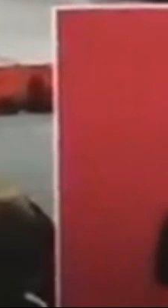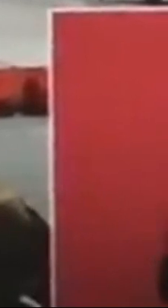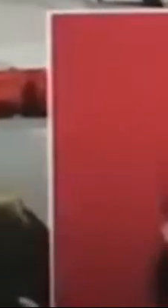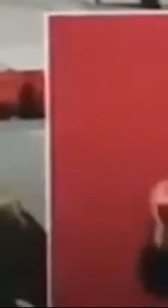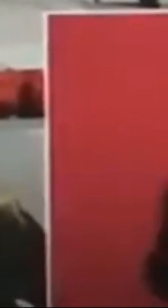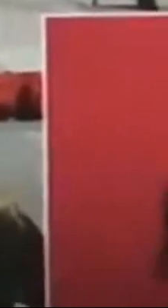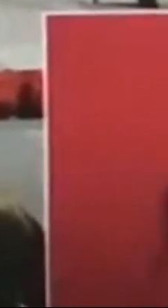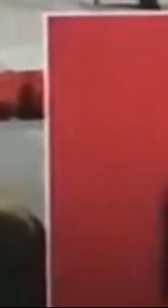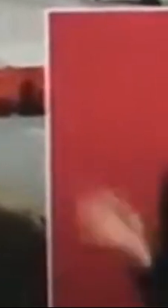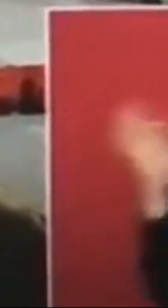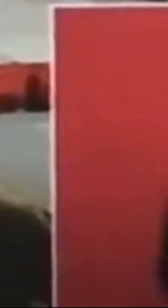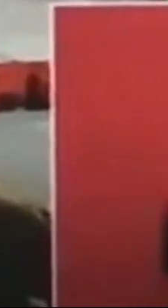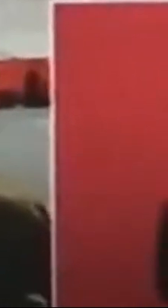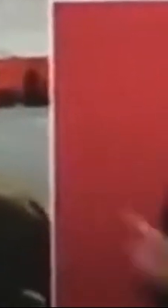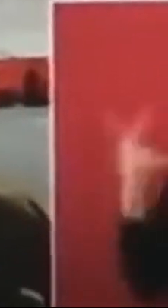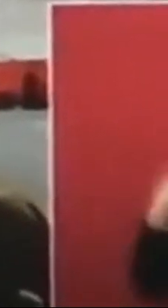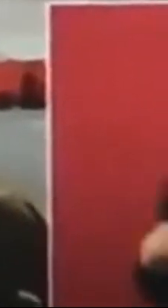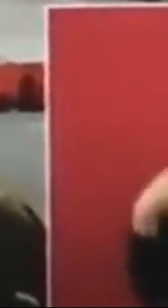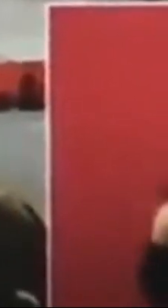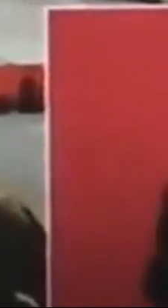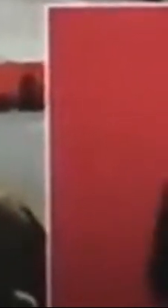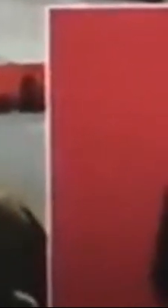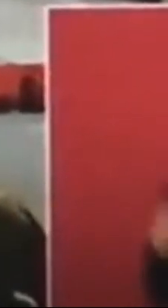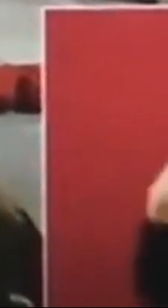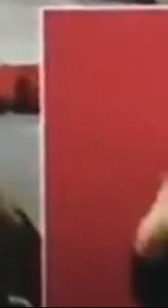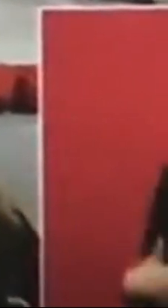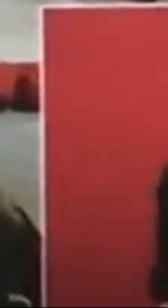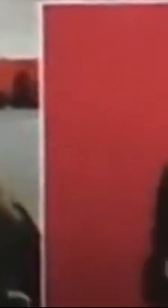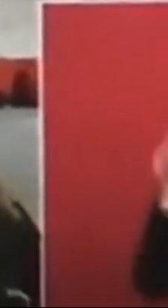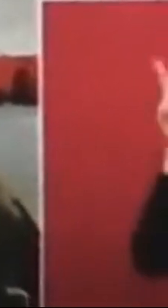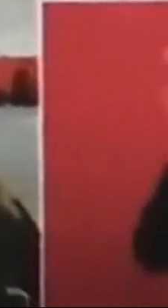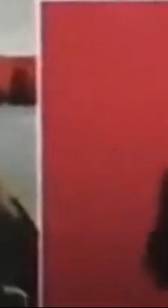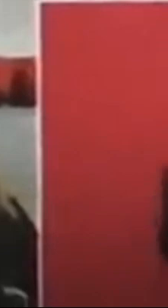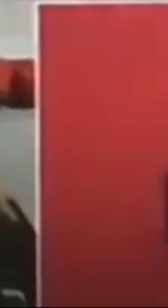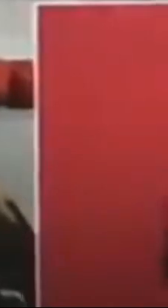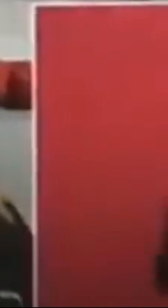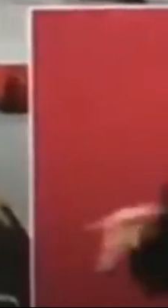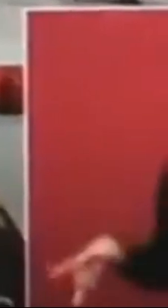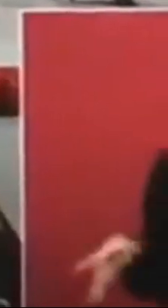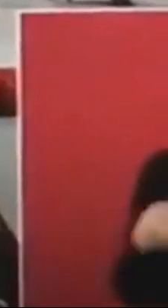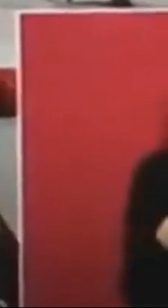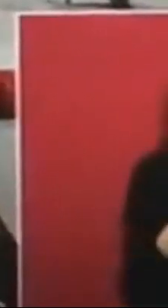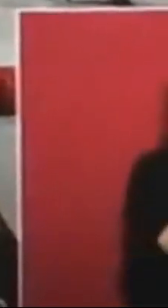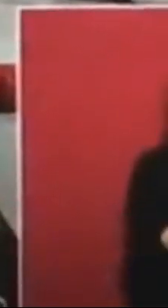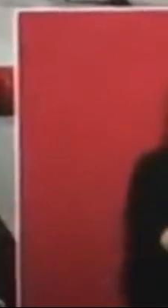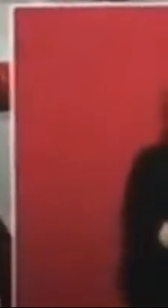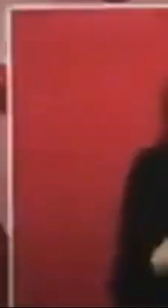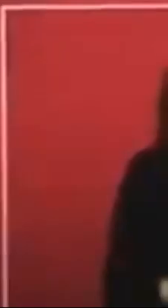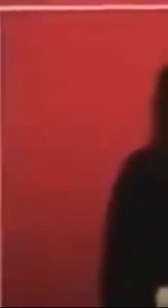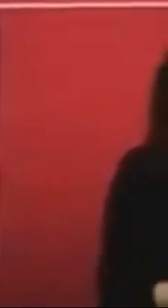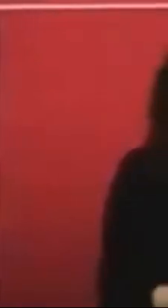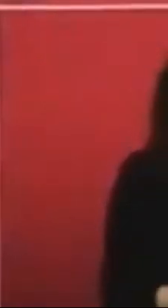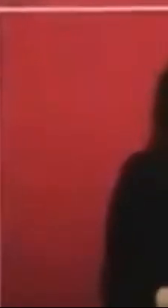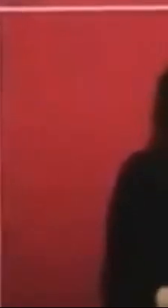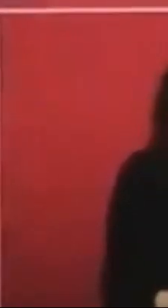la Declaración Universal de los Derechos Humanos, abordemos este tipo de asuntos. Ya a lo largo